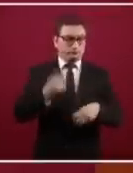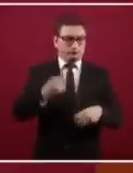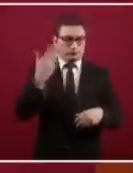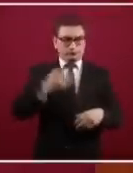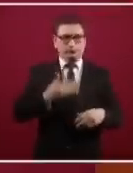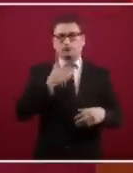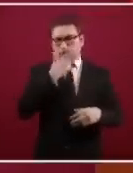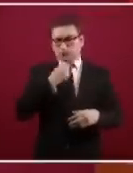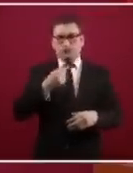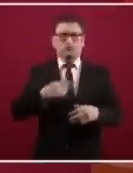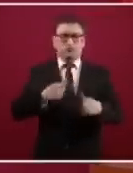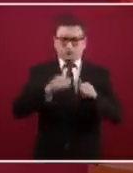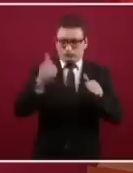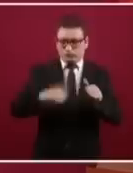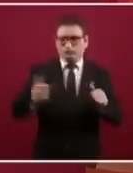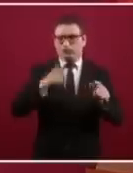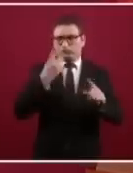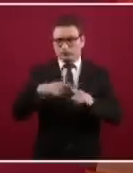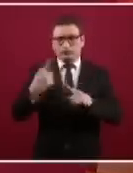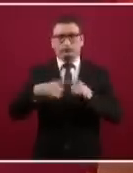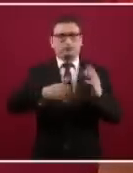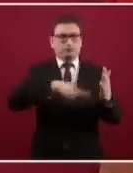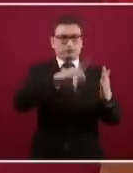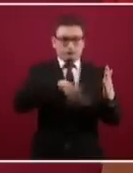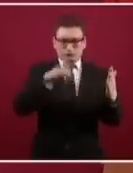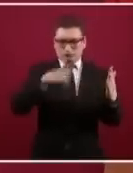pintores, artistas